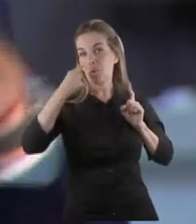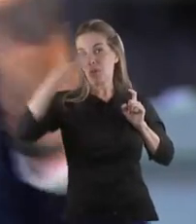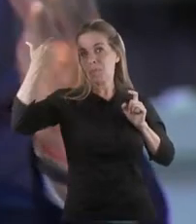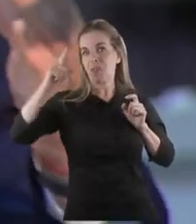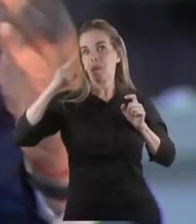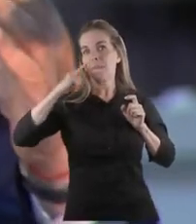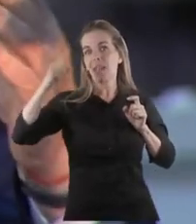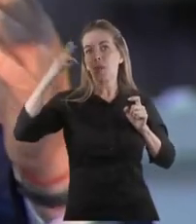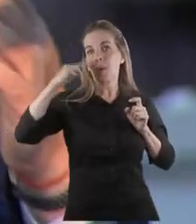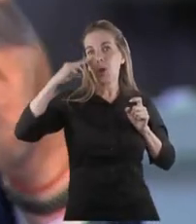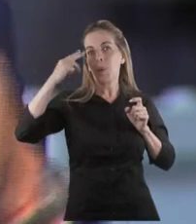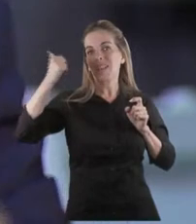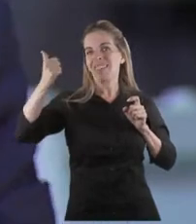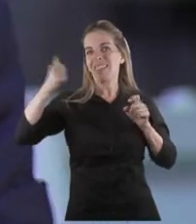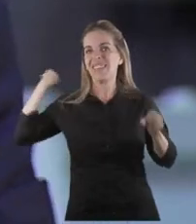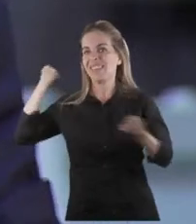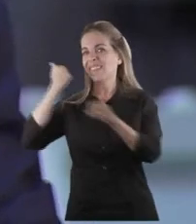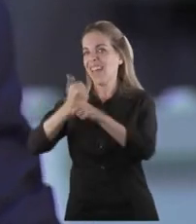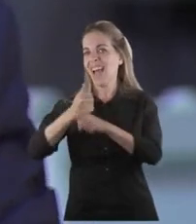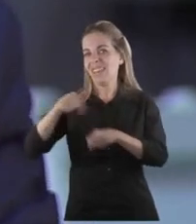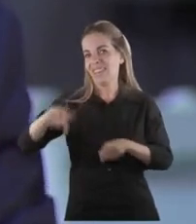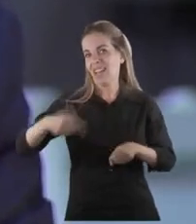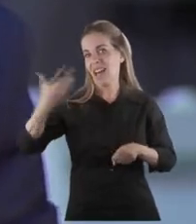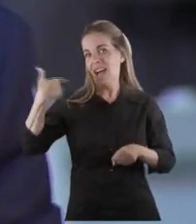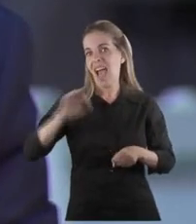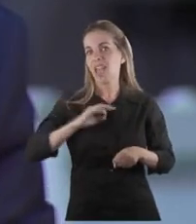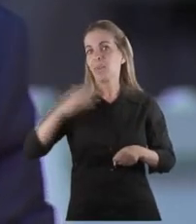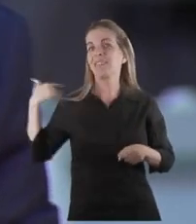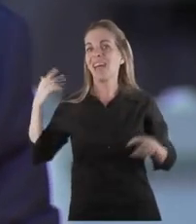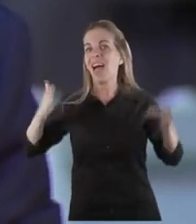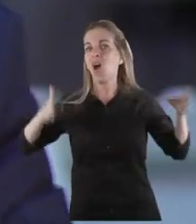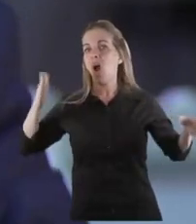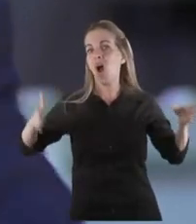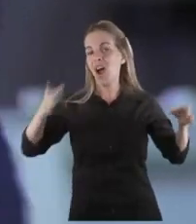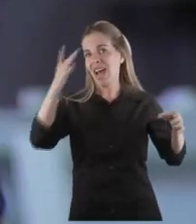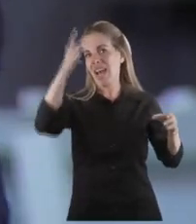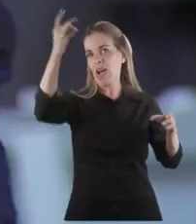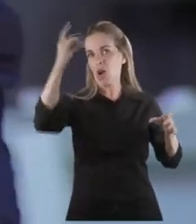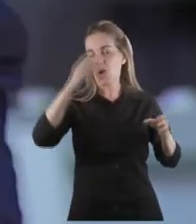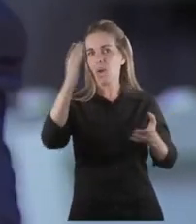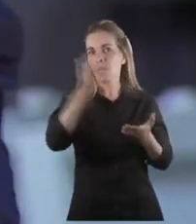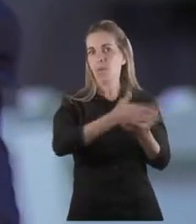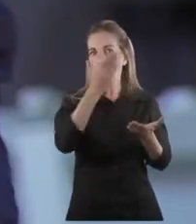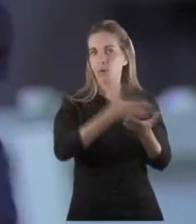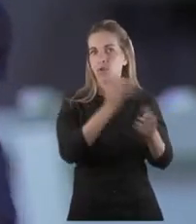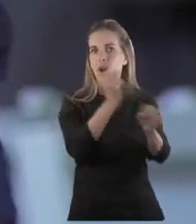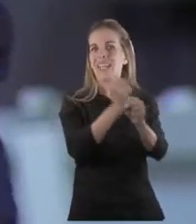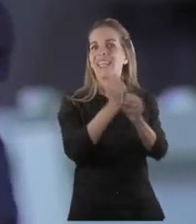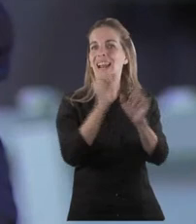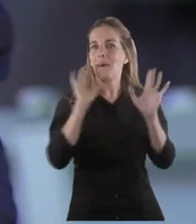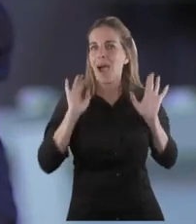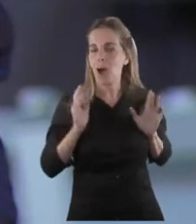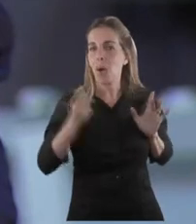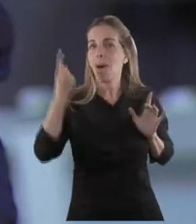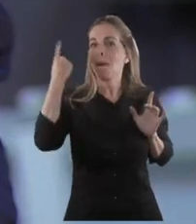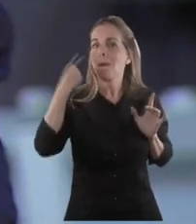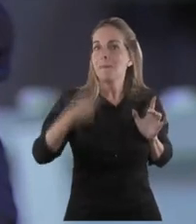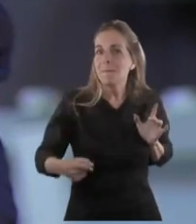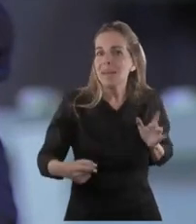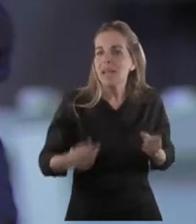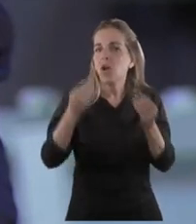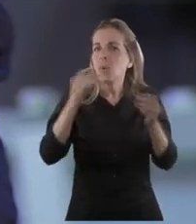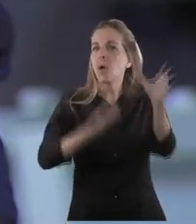Dense cuenta qué momento estamos viviendo de producción y de trabajo, pero no estamos logrando distribuir adecuadamente.